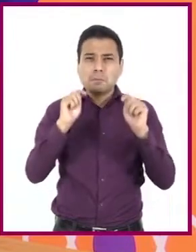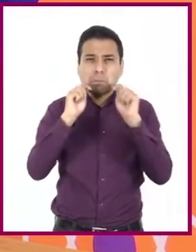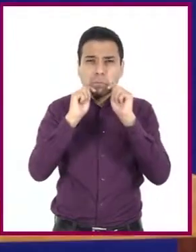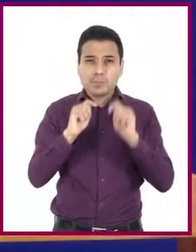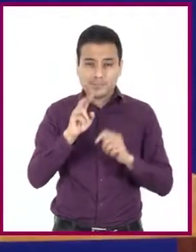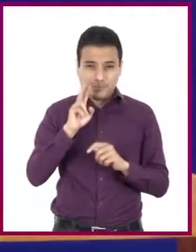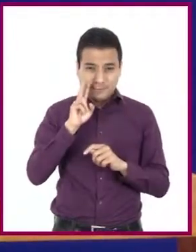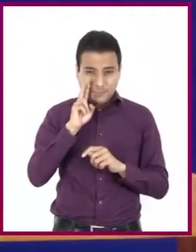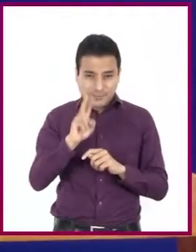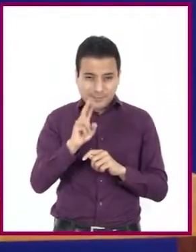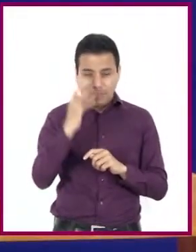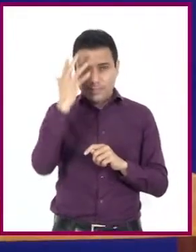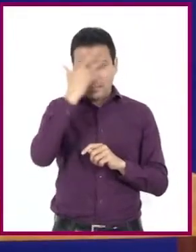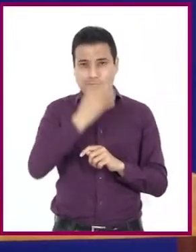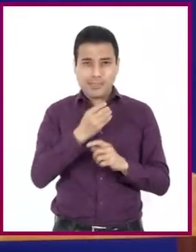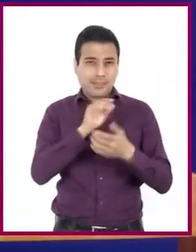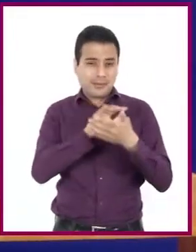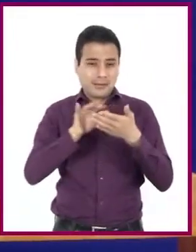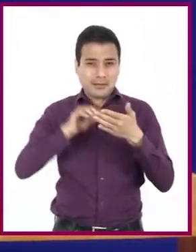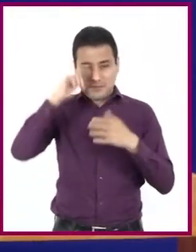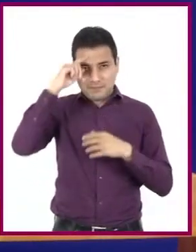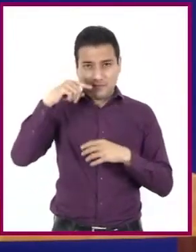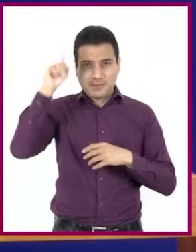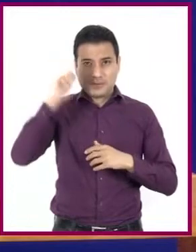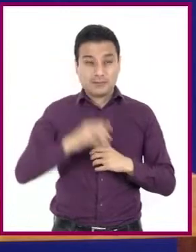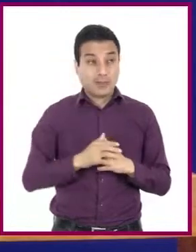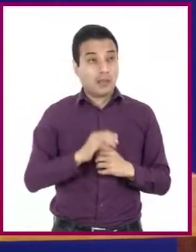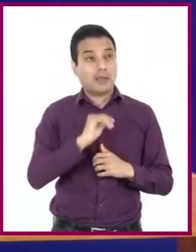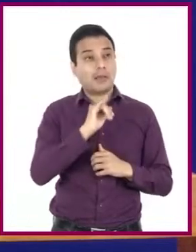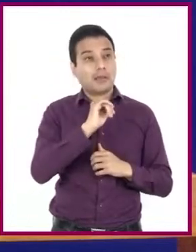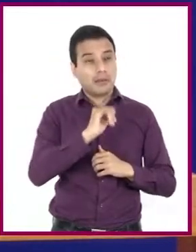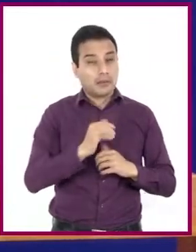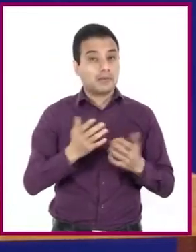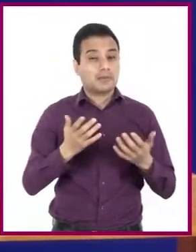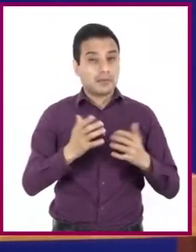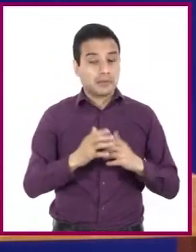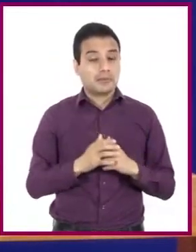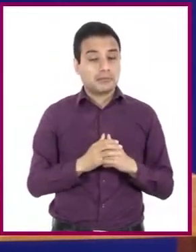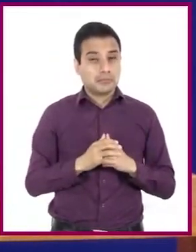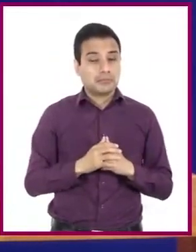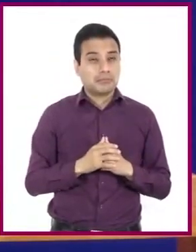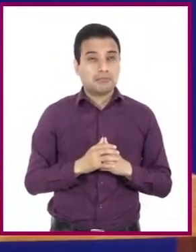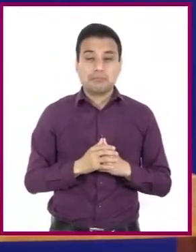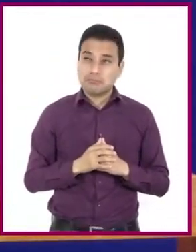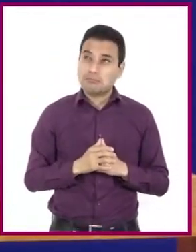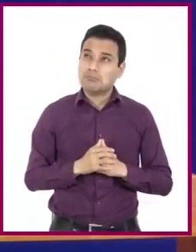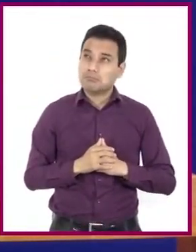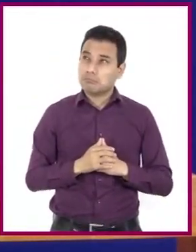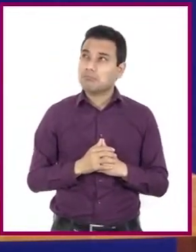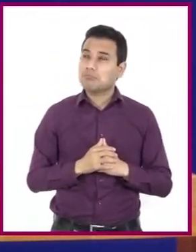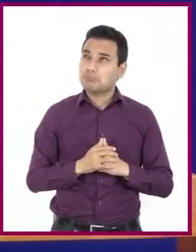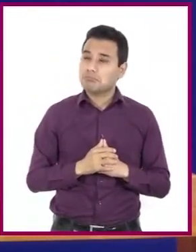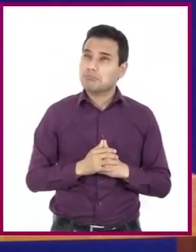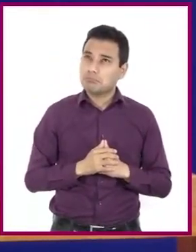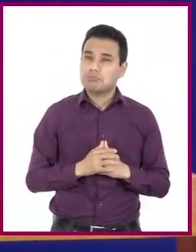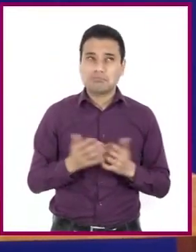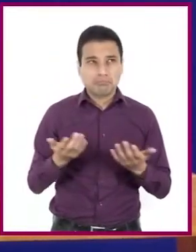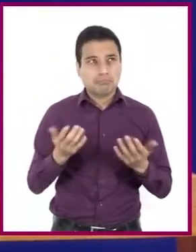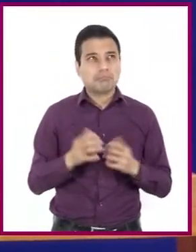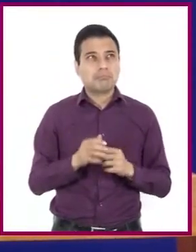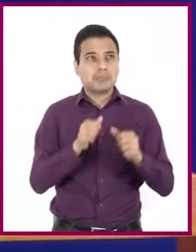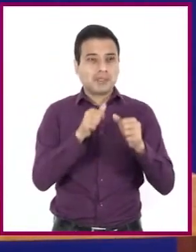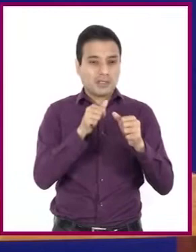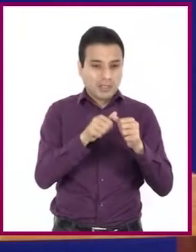ni apreciación. No lo había pensado. Pero veo que efectivamente 2 aspectos distintos se